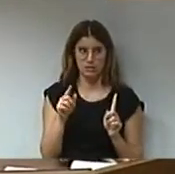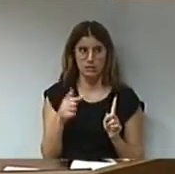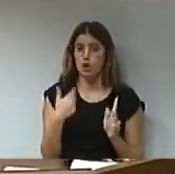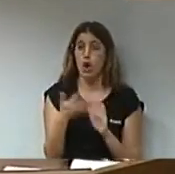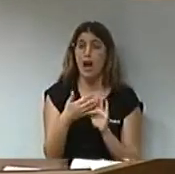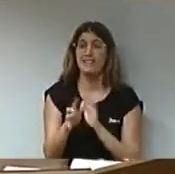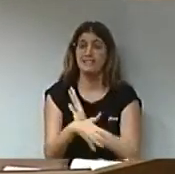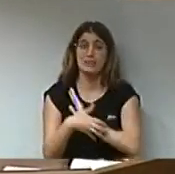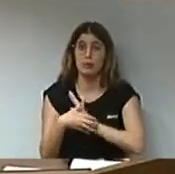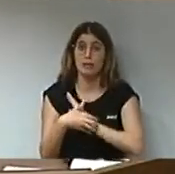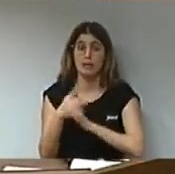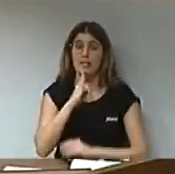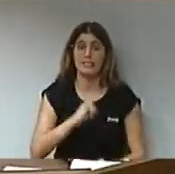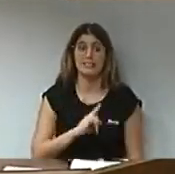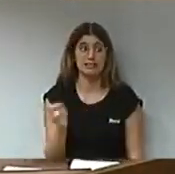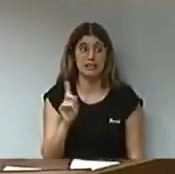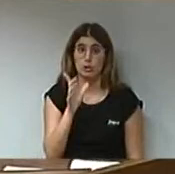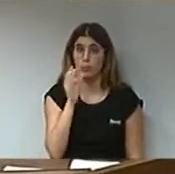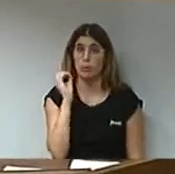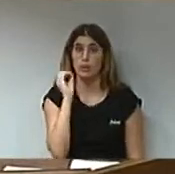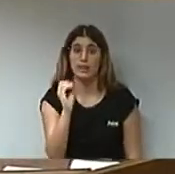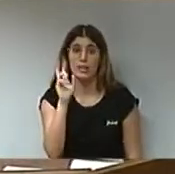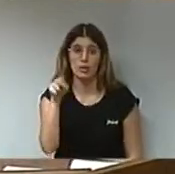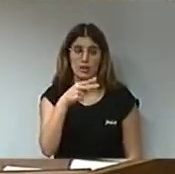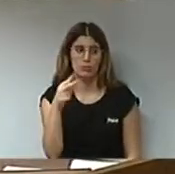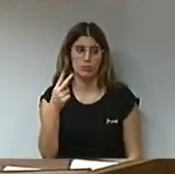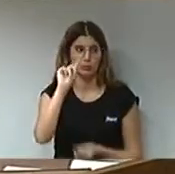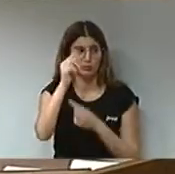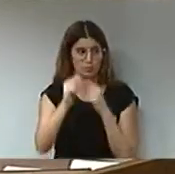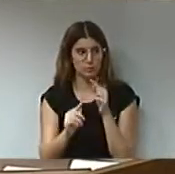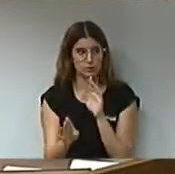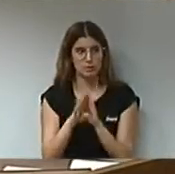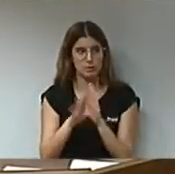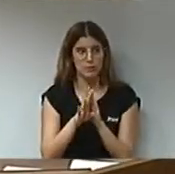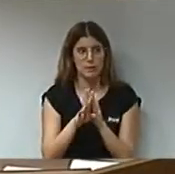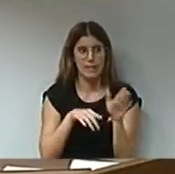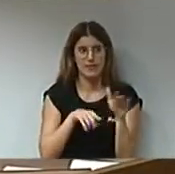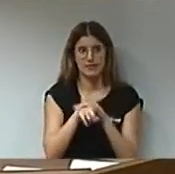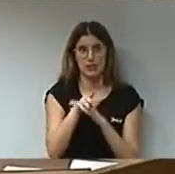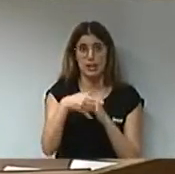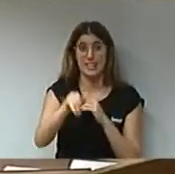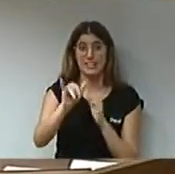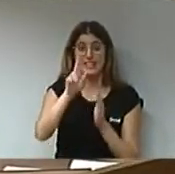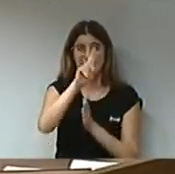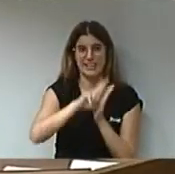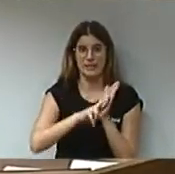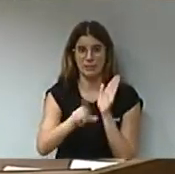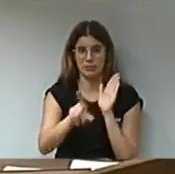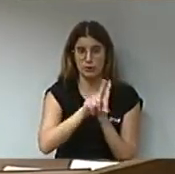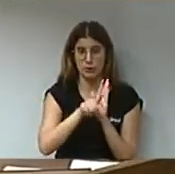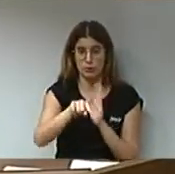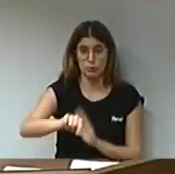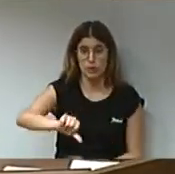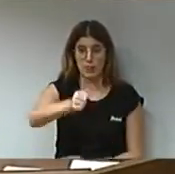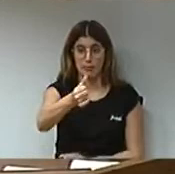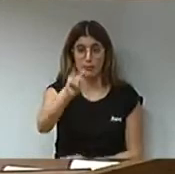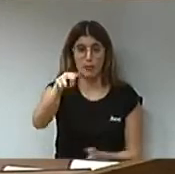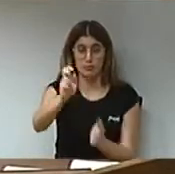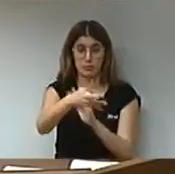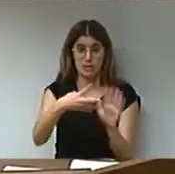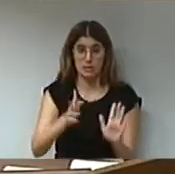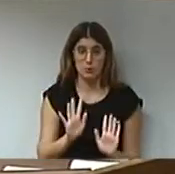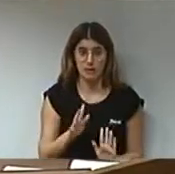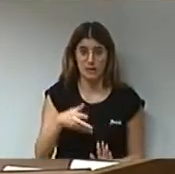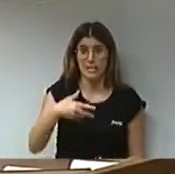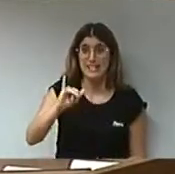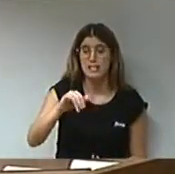pobreza energética cuando pone usted 0 euros en el presupuesto y están por desarrollar ni siquiera el reglamento de la ley que ustedes solitos aprobaron en el año 2019. Ni